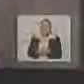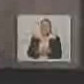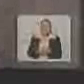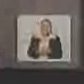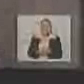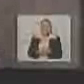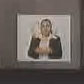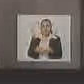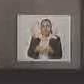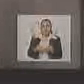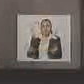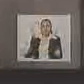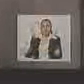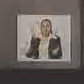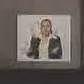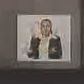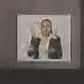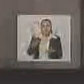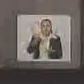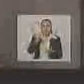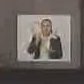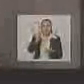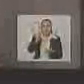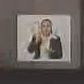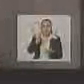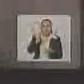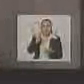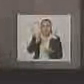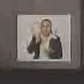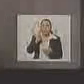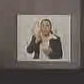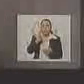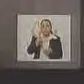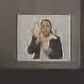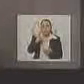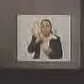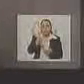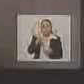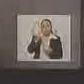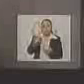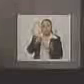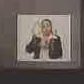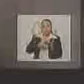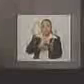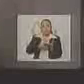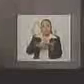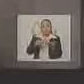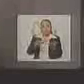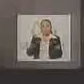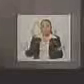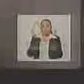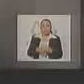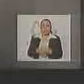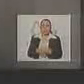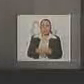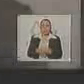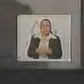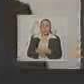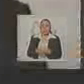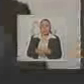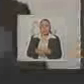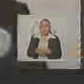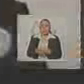el candidato común de los partidos Revolucionario Institucional y Verde Ecologista de México, Hugh Guillermo Tenorio Antiga.